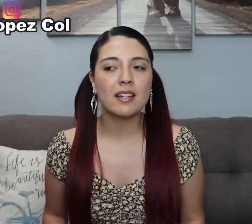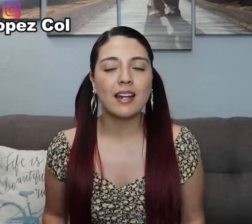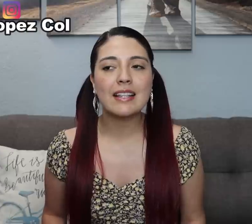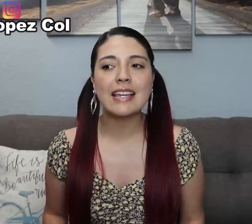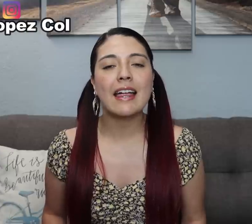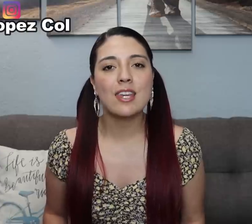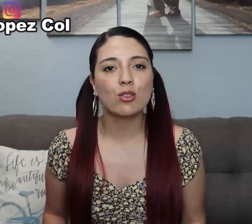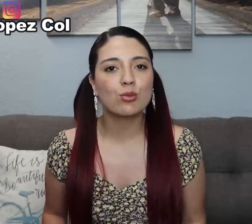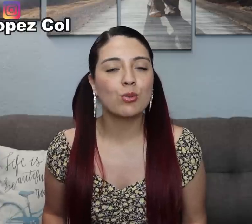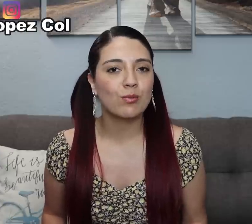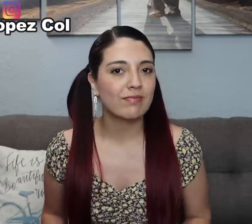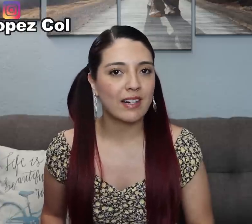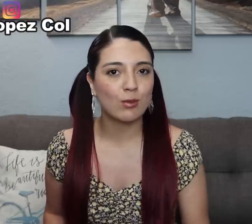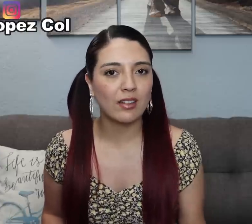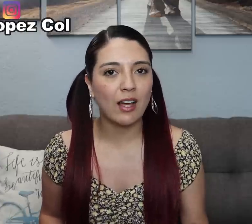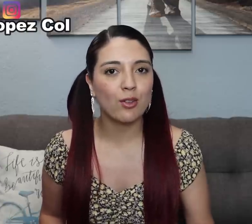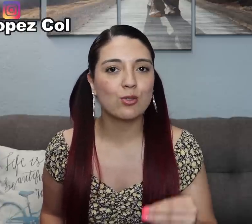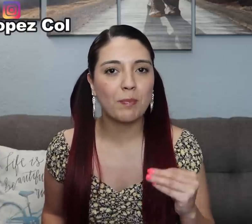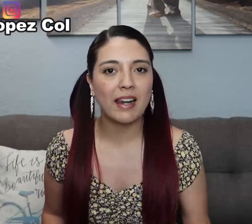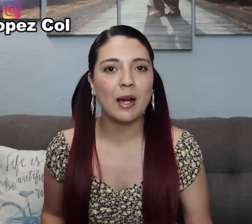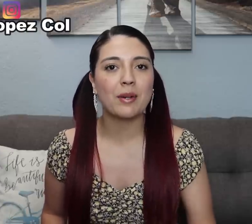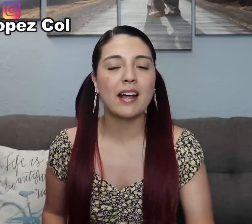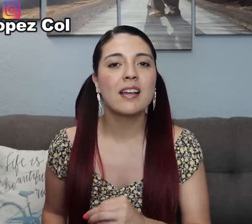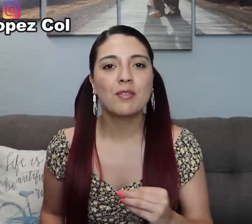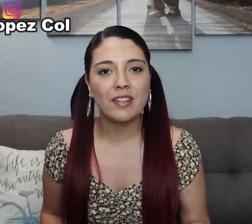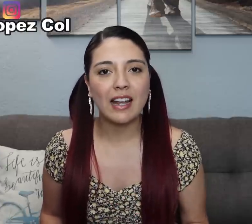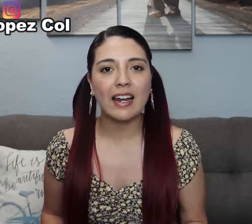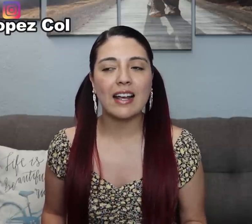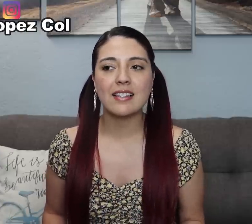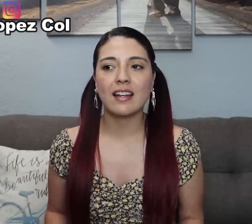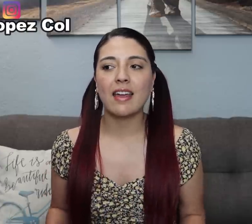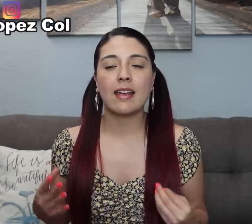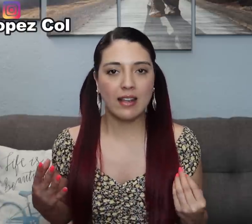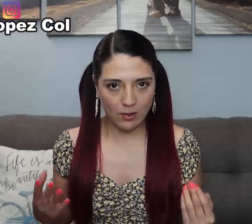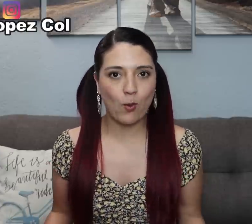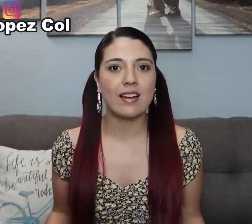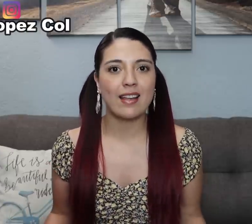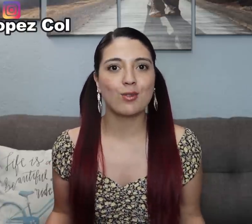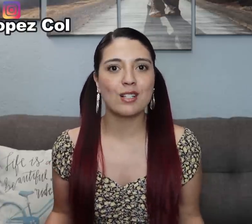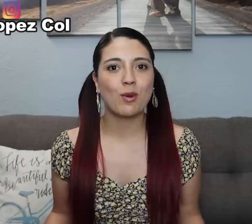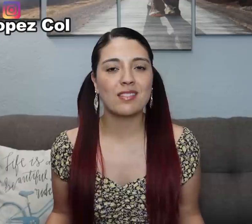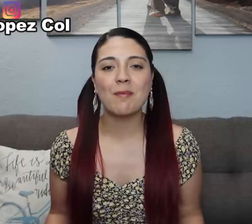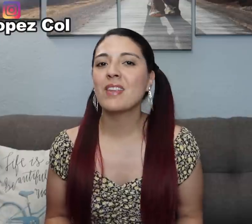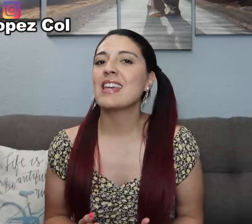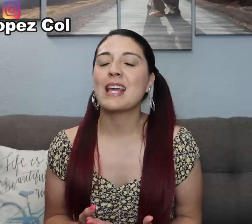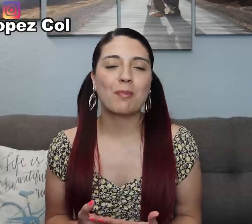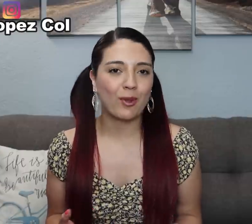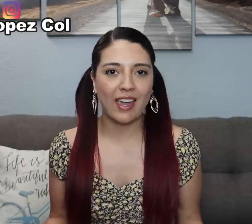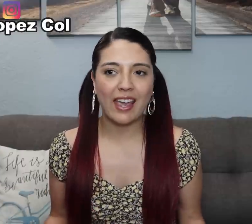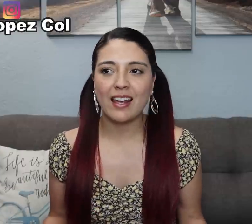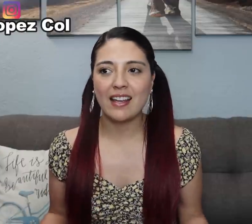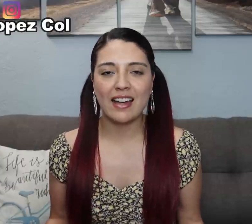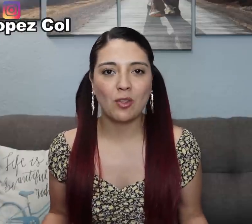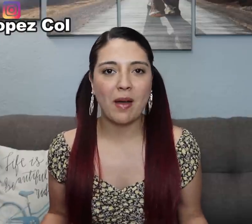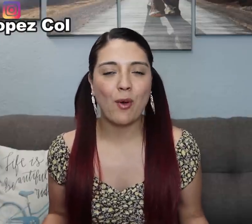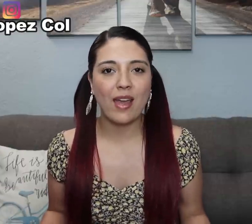hoy en la mañanera ya dio su resultado, su palabra final acerca de cuál es su respuesta y el por